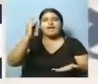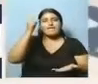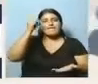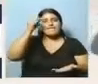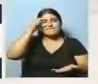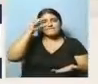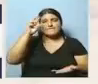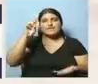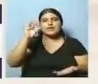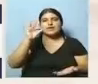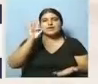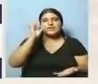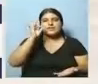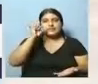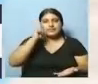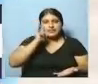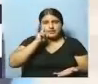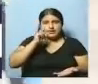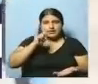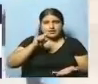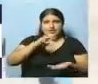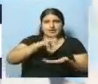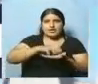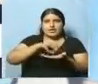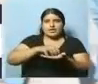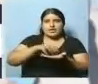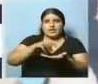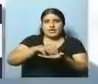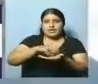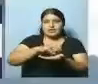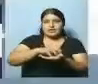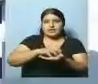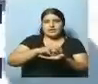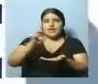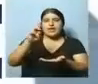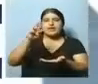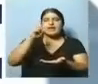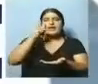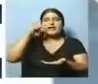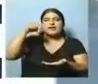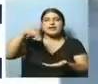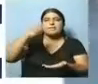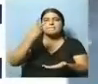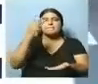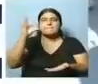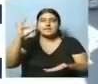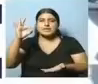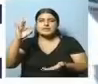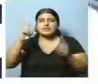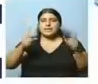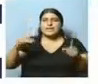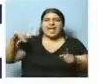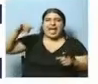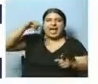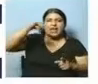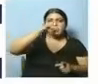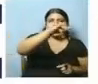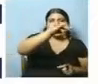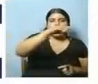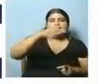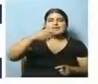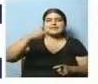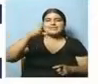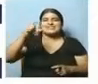Cultural Éxodo Jujeño, el RI 20 y lo que sería el Hogar Escuela. Y en Alto Comedero tenemos únicamente el SIC